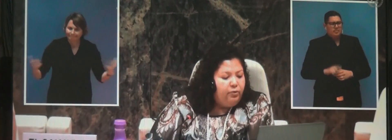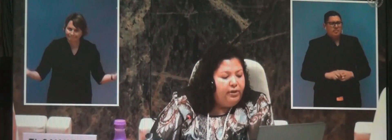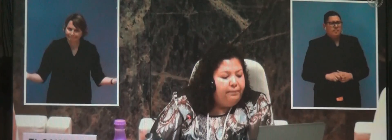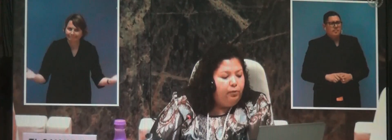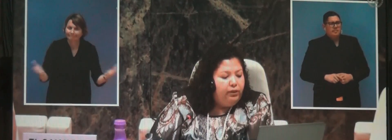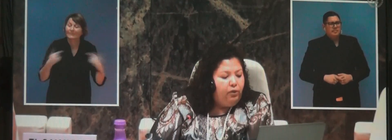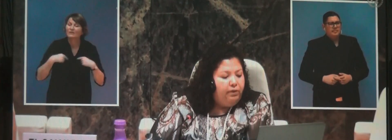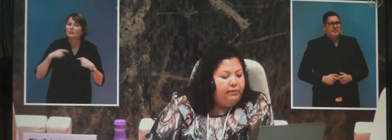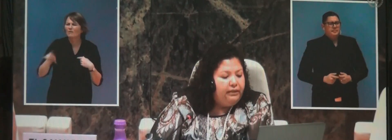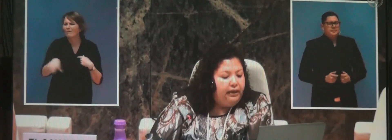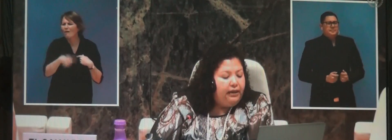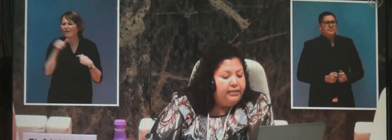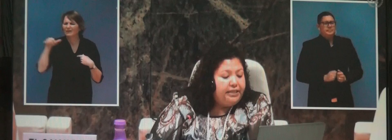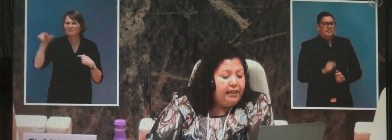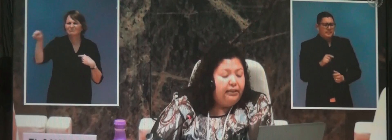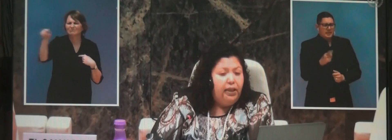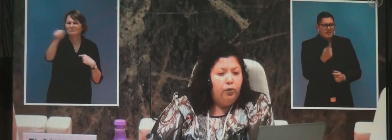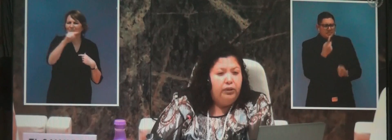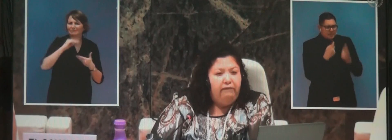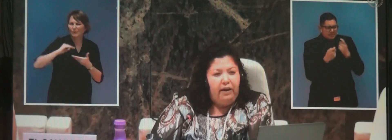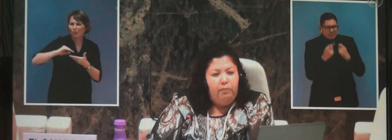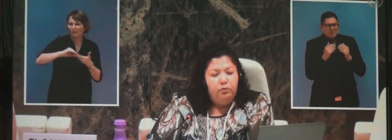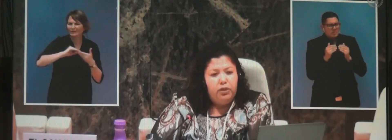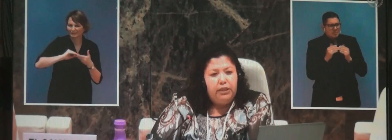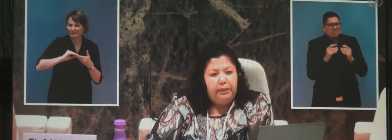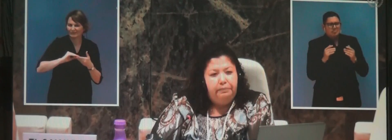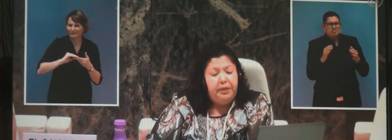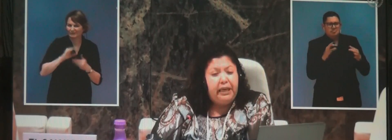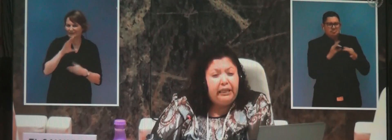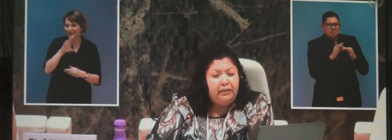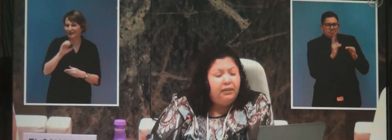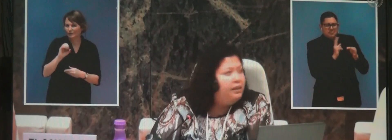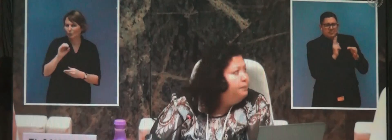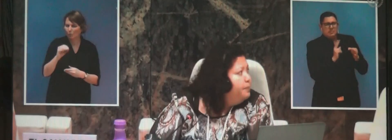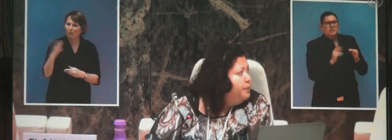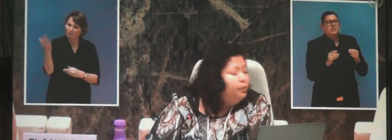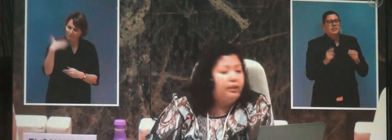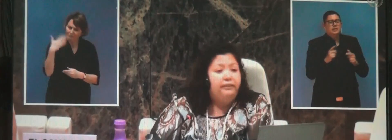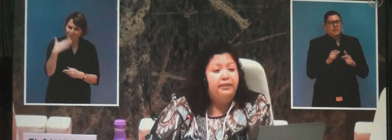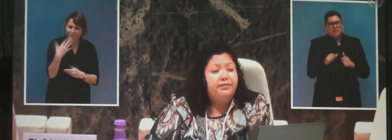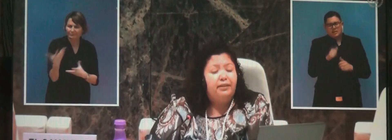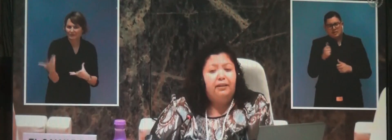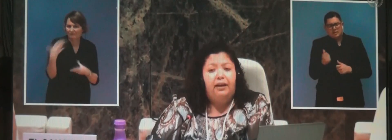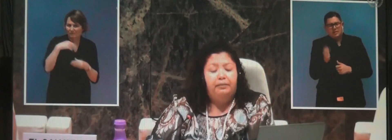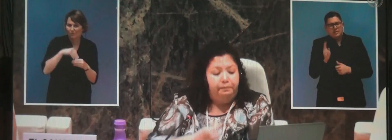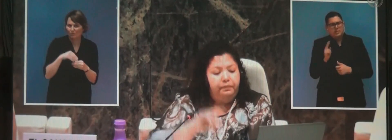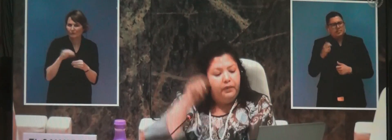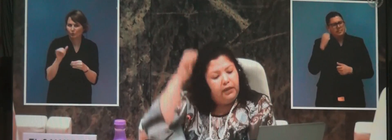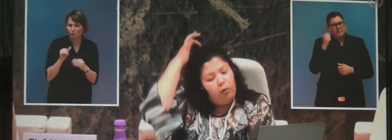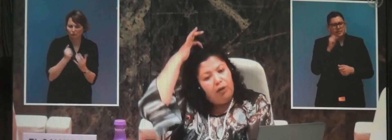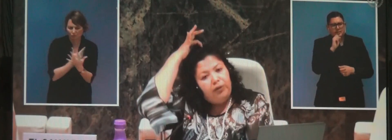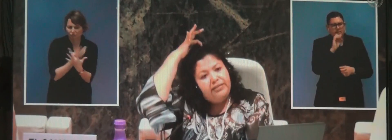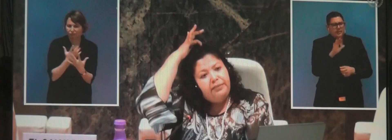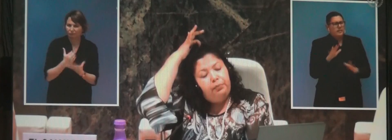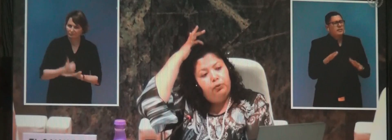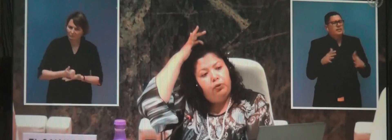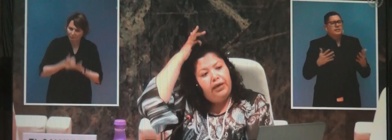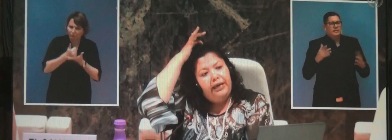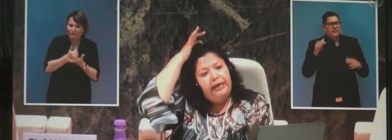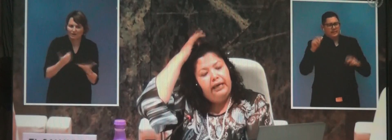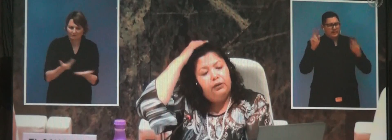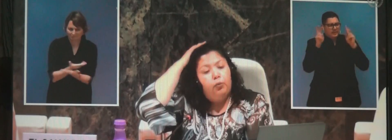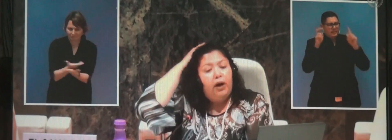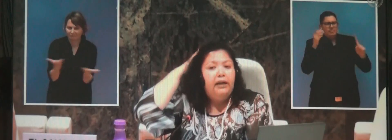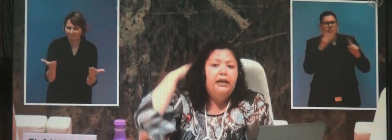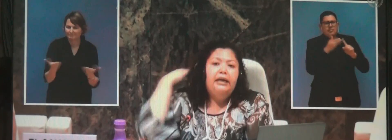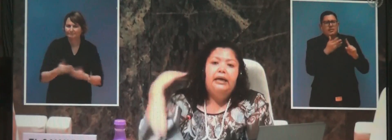Esa es una pregunta complementaria. El siguiente es donde hablábamos que también es importante resaltar en cuanto a este punto que